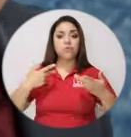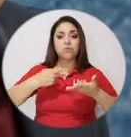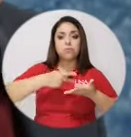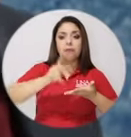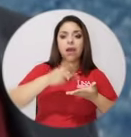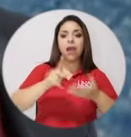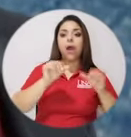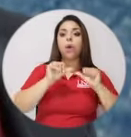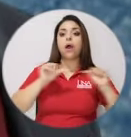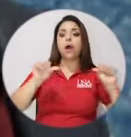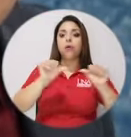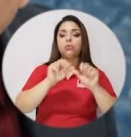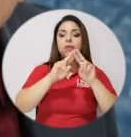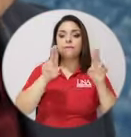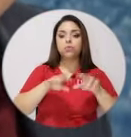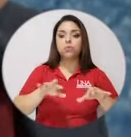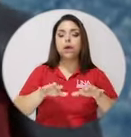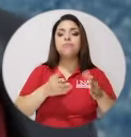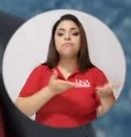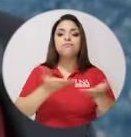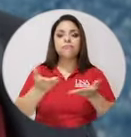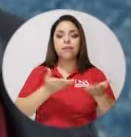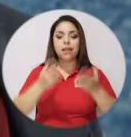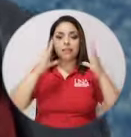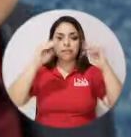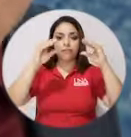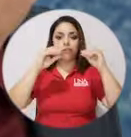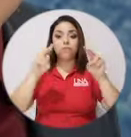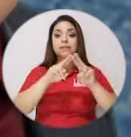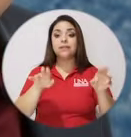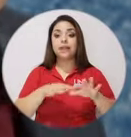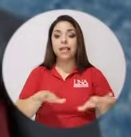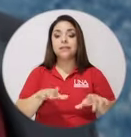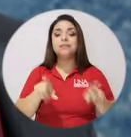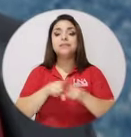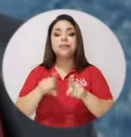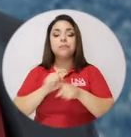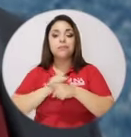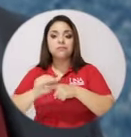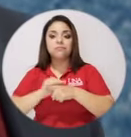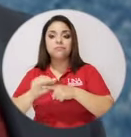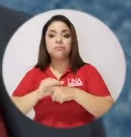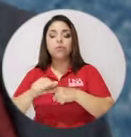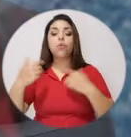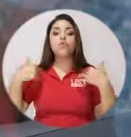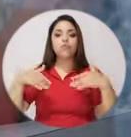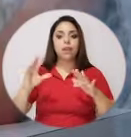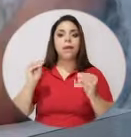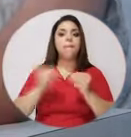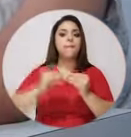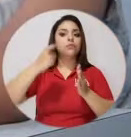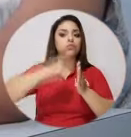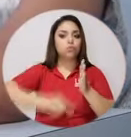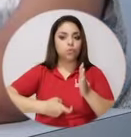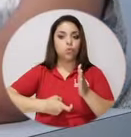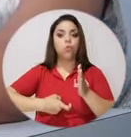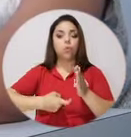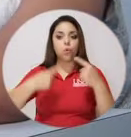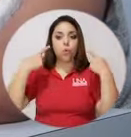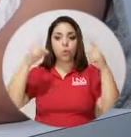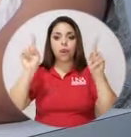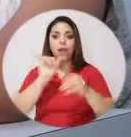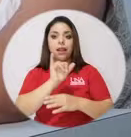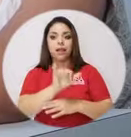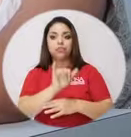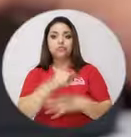aula virtual, por ejemplo, en plataformas digitales e inclusive en capacitación, nos hubiera tocado más duro recuperar ese terreno